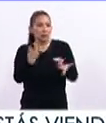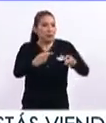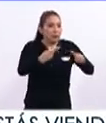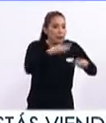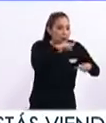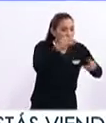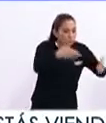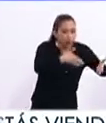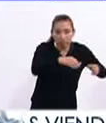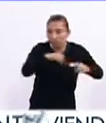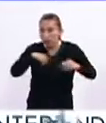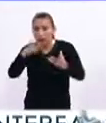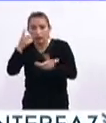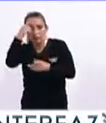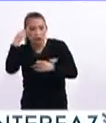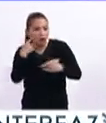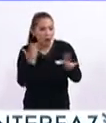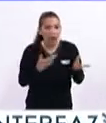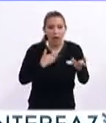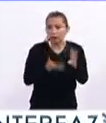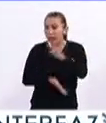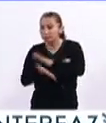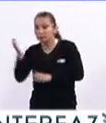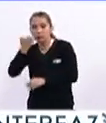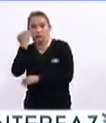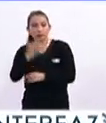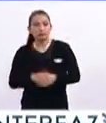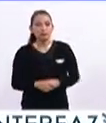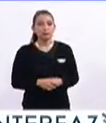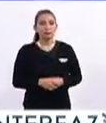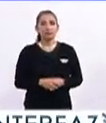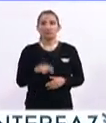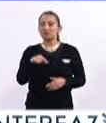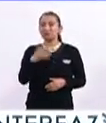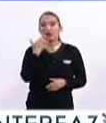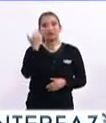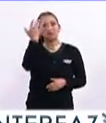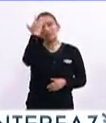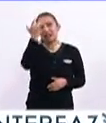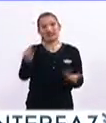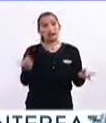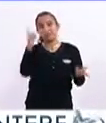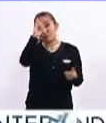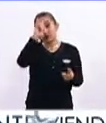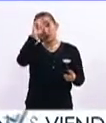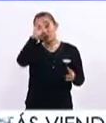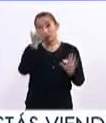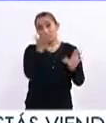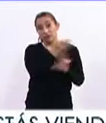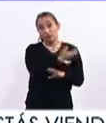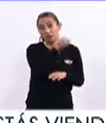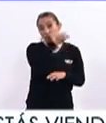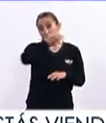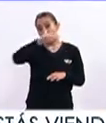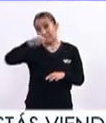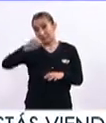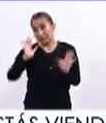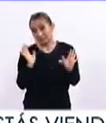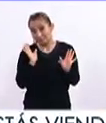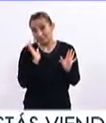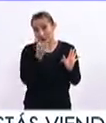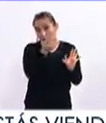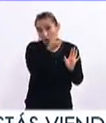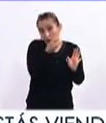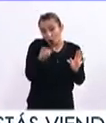prepararlo rápido, quizá 30 minutos antes de irse a la escuela? Pues aquí no hay fórmulas mágicas, la recomendación principal es la organización.